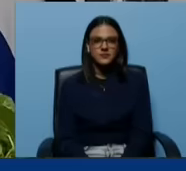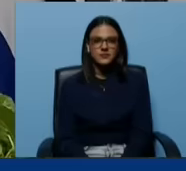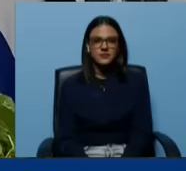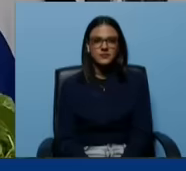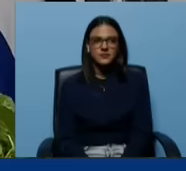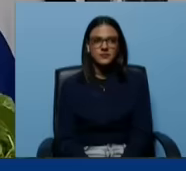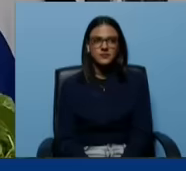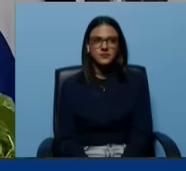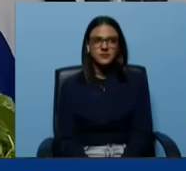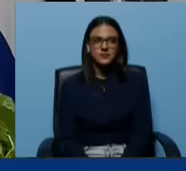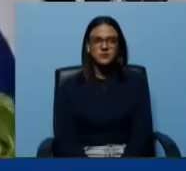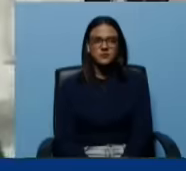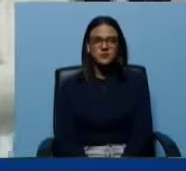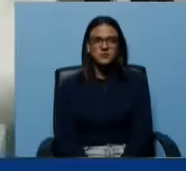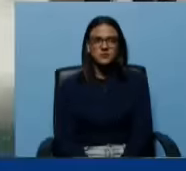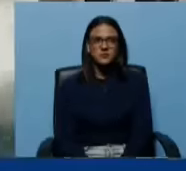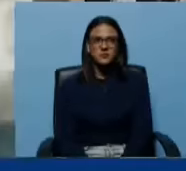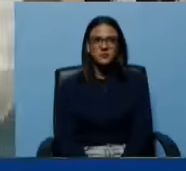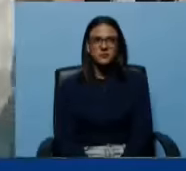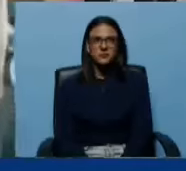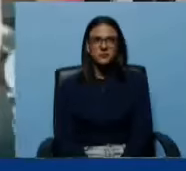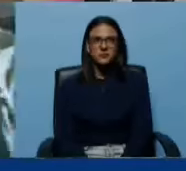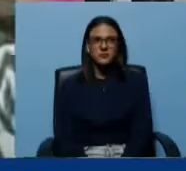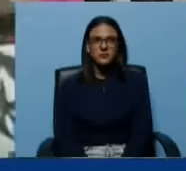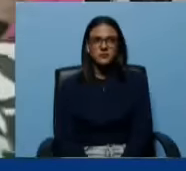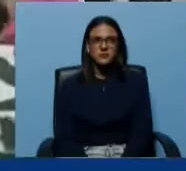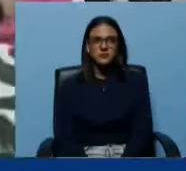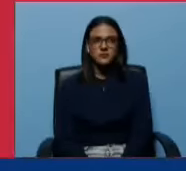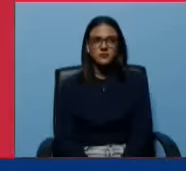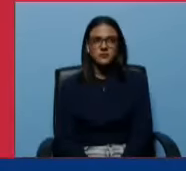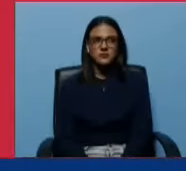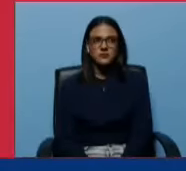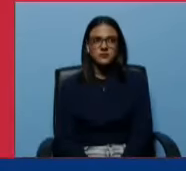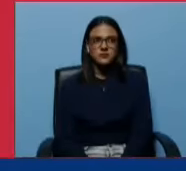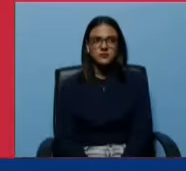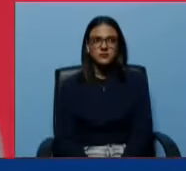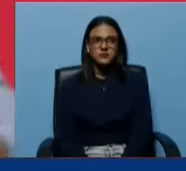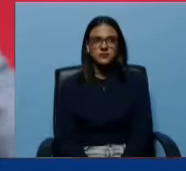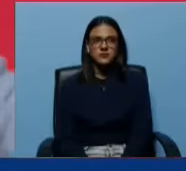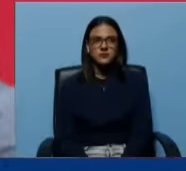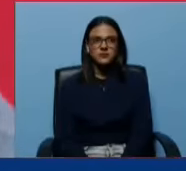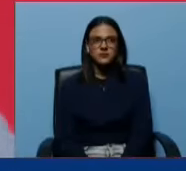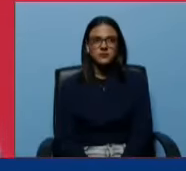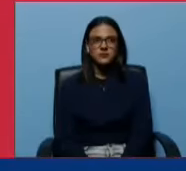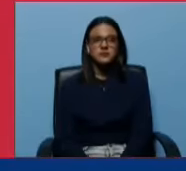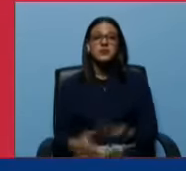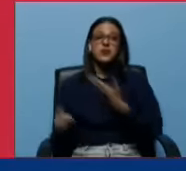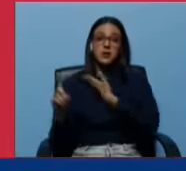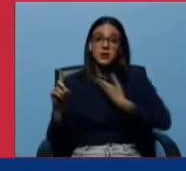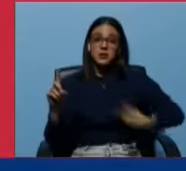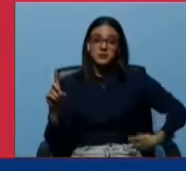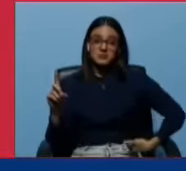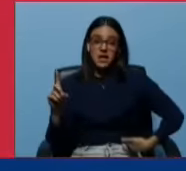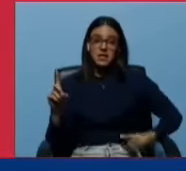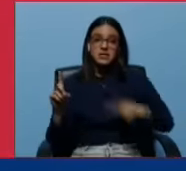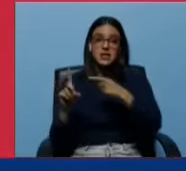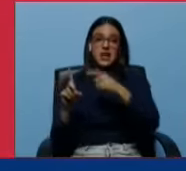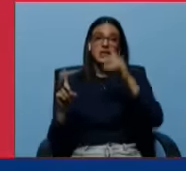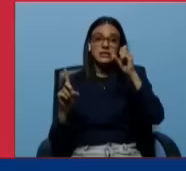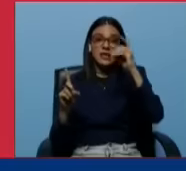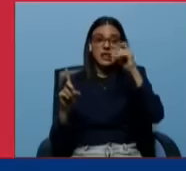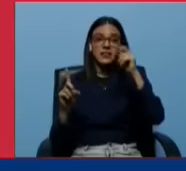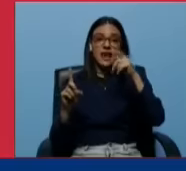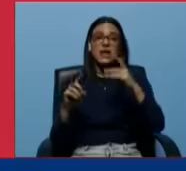Comandante presidente Daniel Ortega y al pueblo